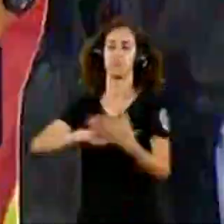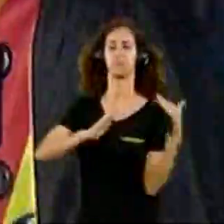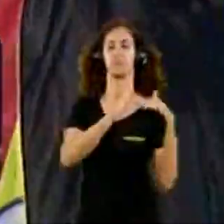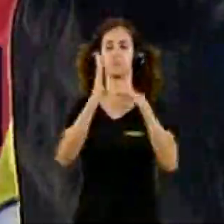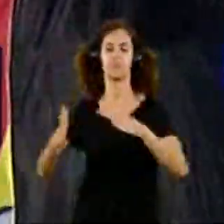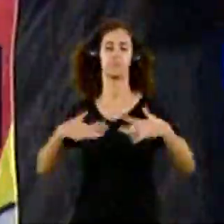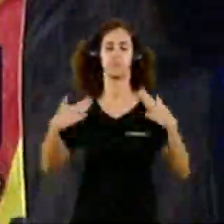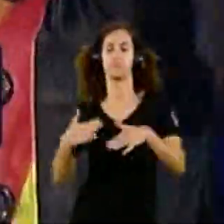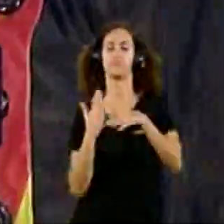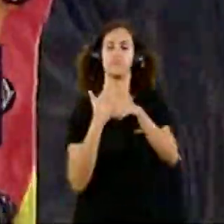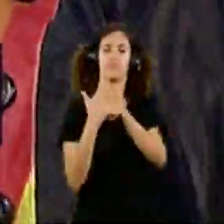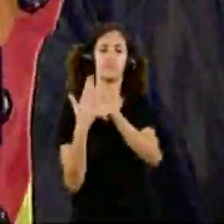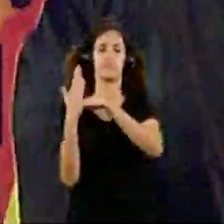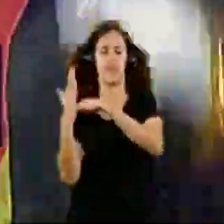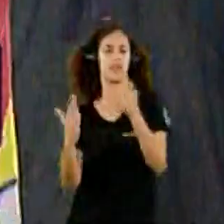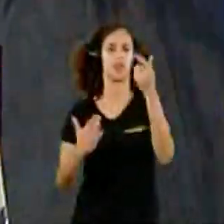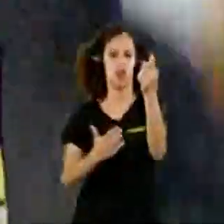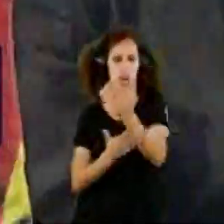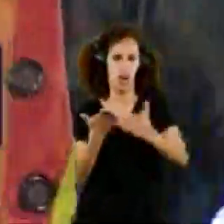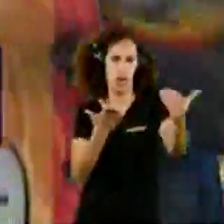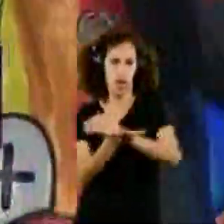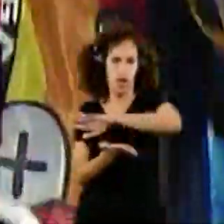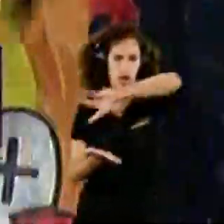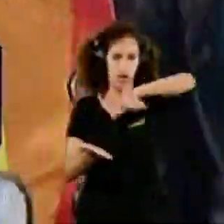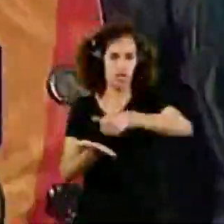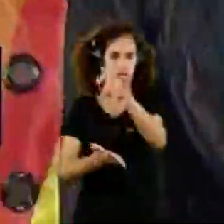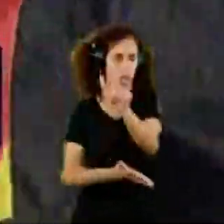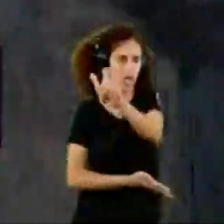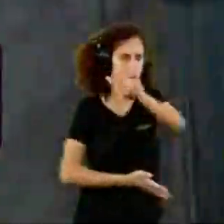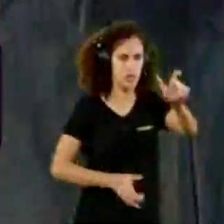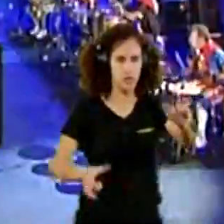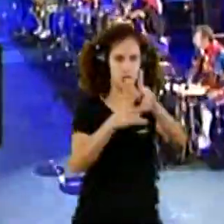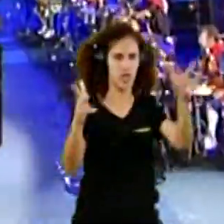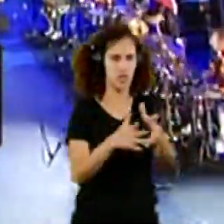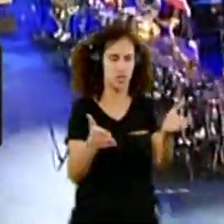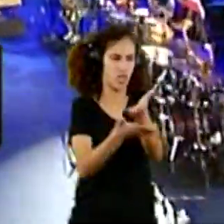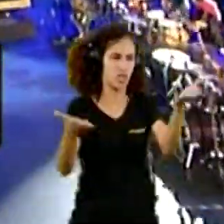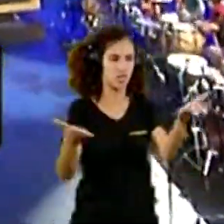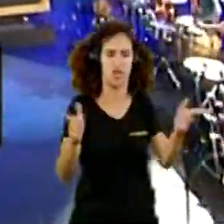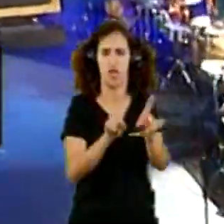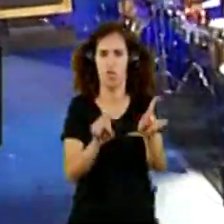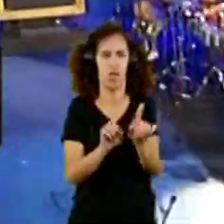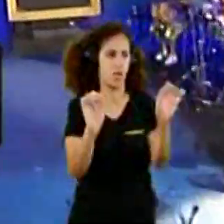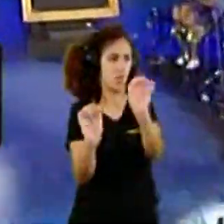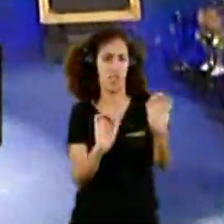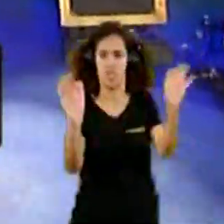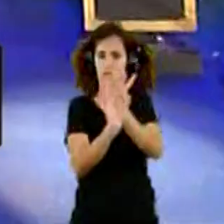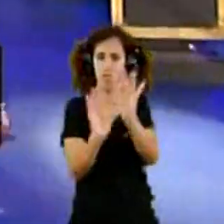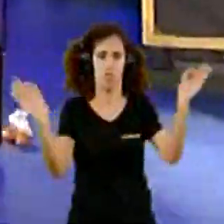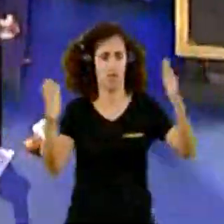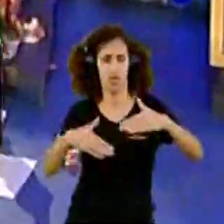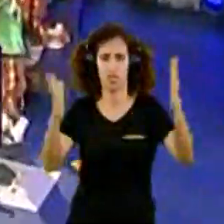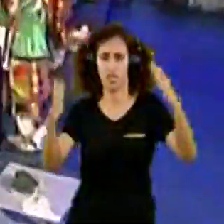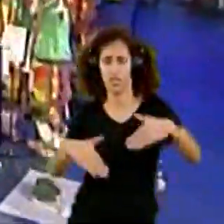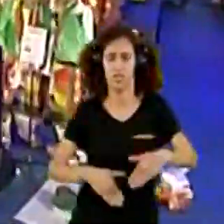disfrazada, se llevó una pasta y es el pueblo el que paga, pues se siente indefenso viendo que estas